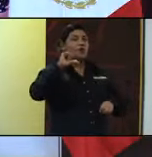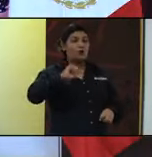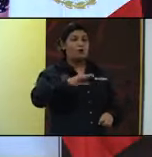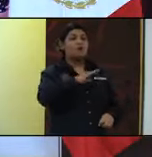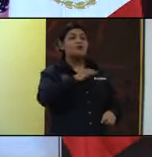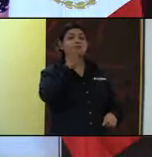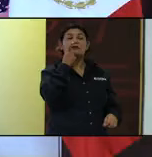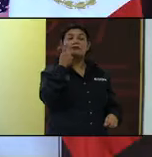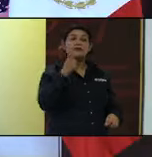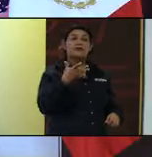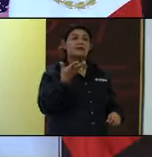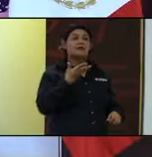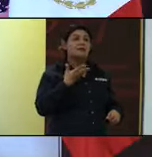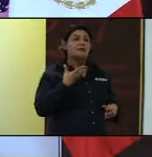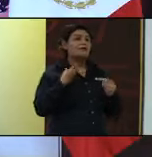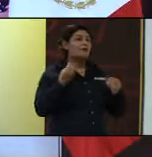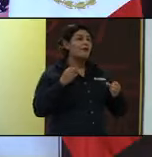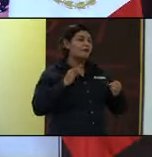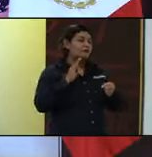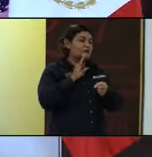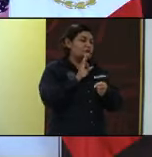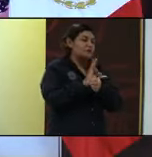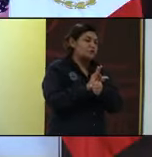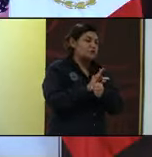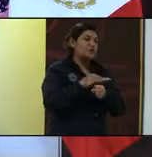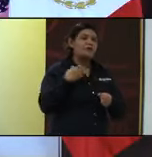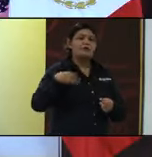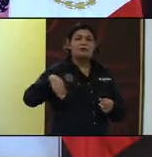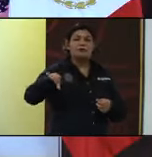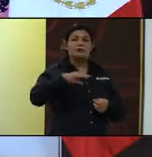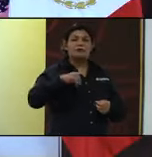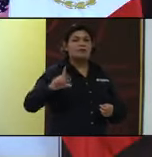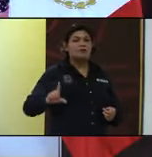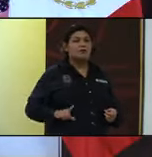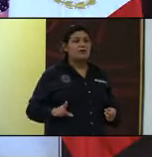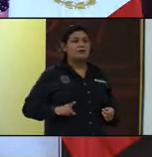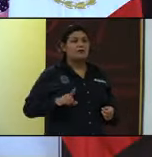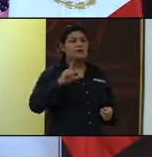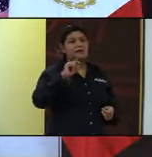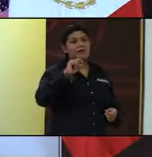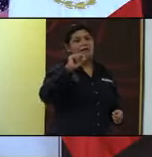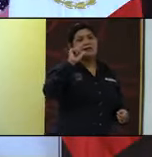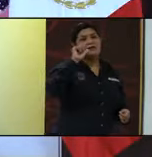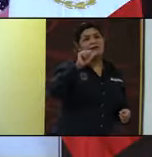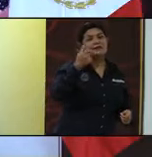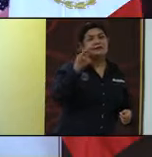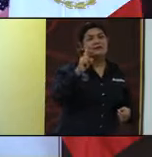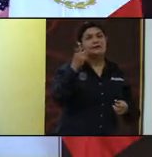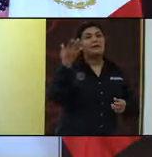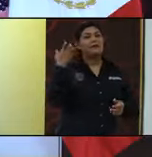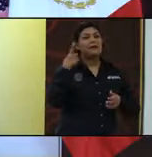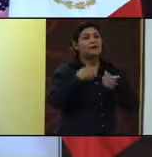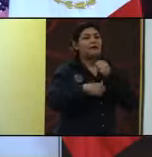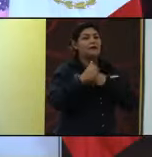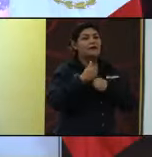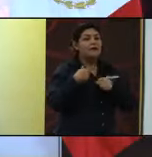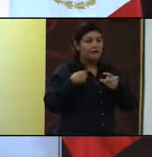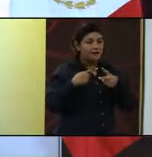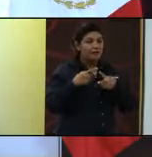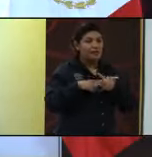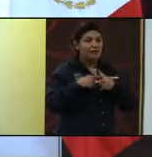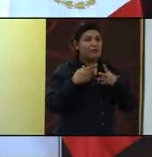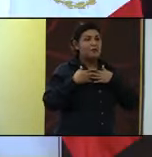decir que tenemos todo el respaldo del señor gobernador. Recuerden ustedes, 26 de diciembre del año pasado, arrancó con una obra